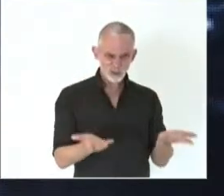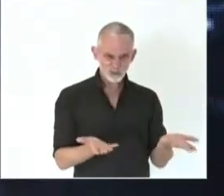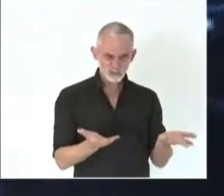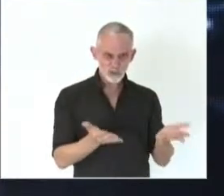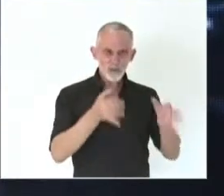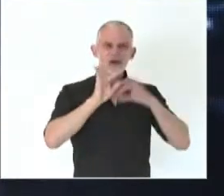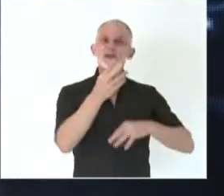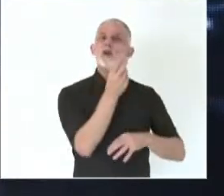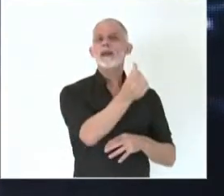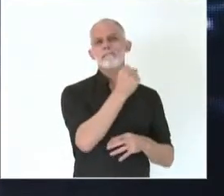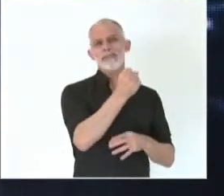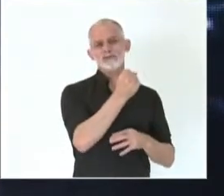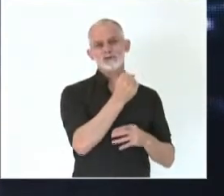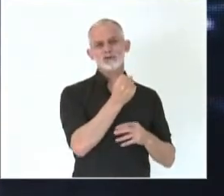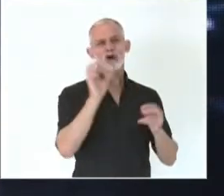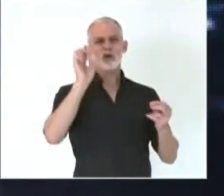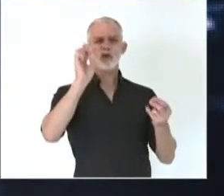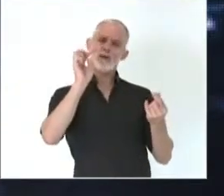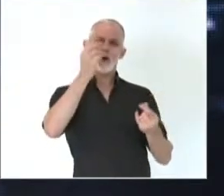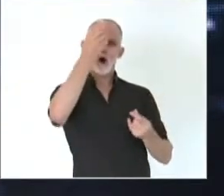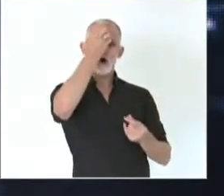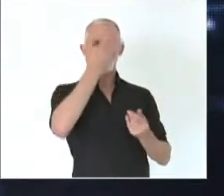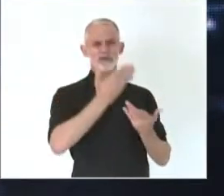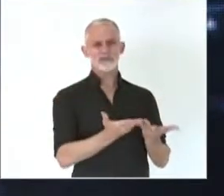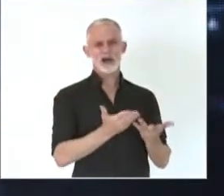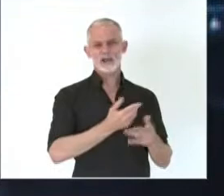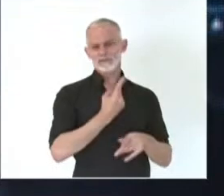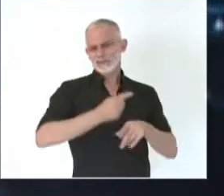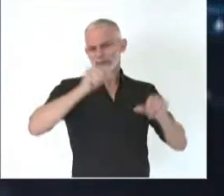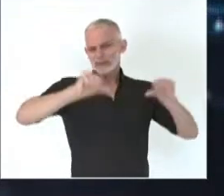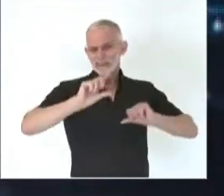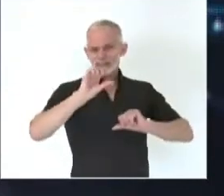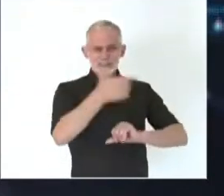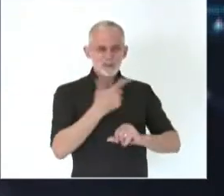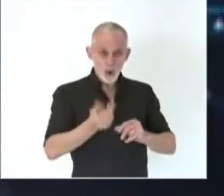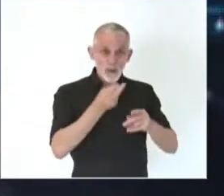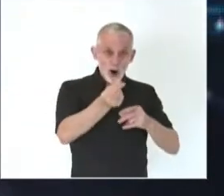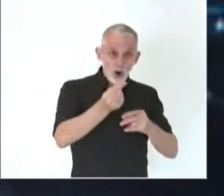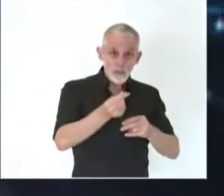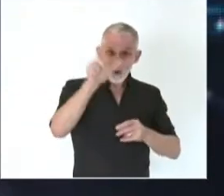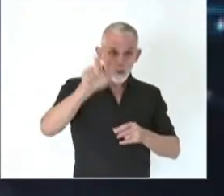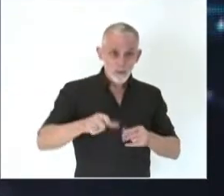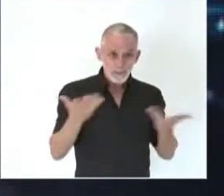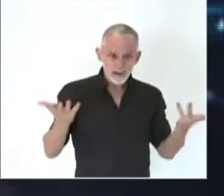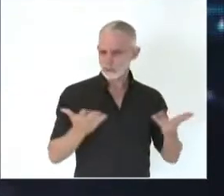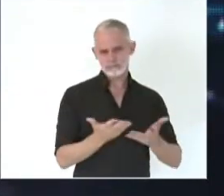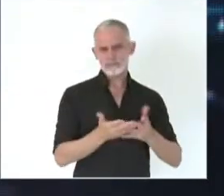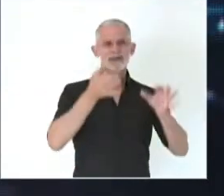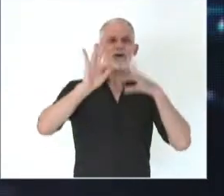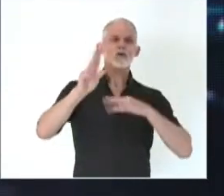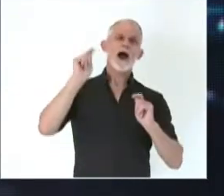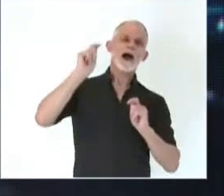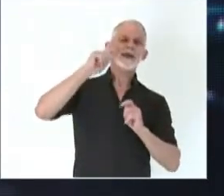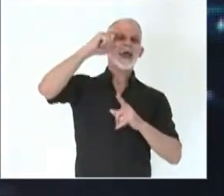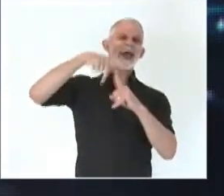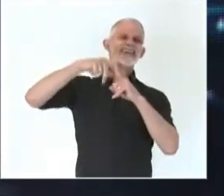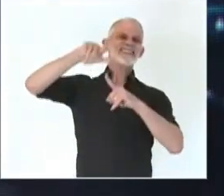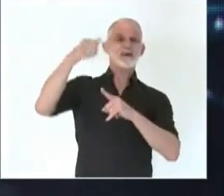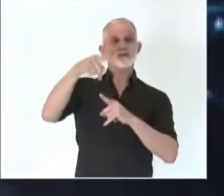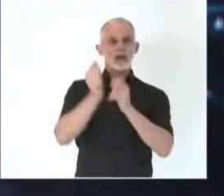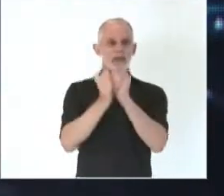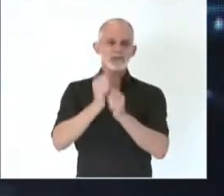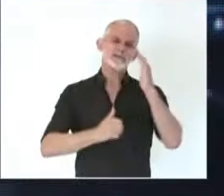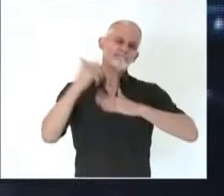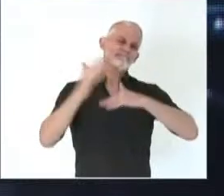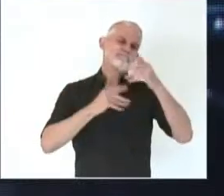vendieron en pesos y a un tipo de cambio oficial. Imposible comprar para cualquier persona normal. Se lo vendieron a IRSA, una empresa constructora